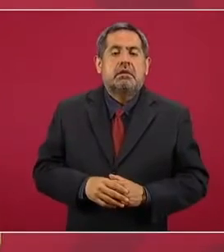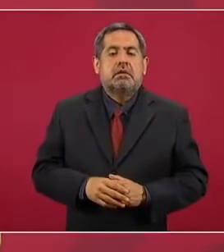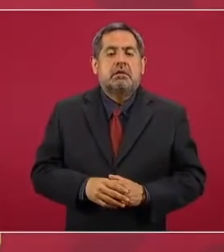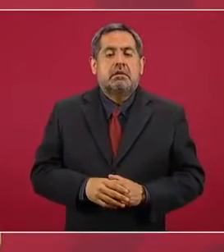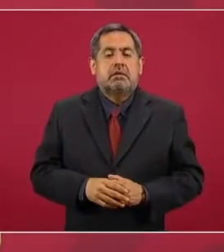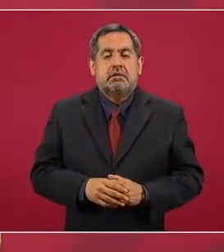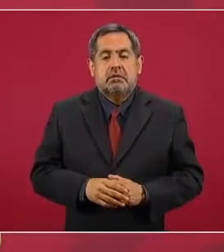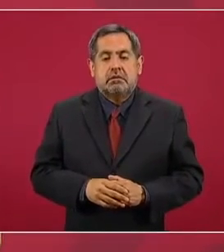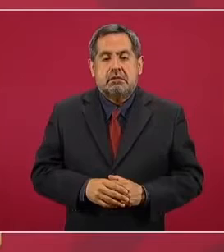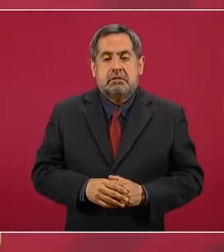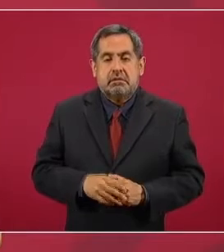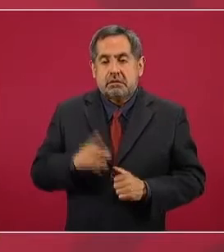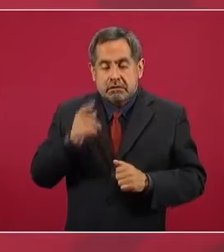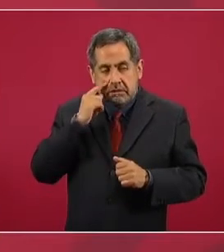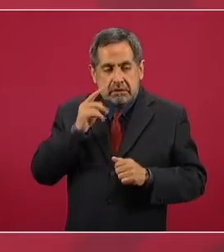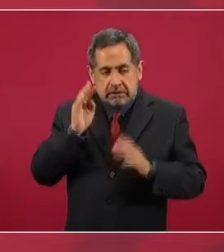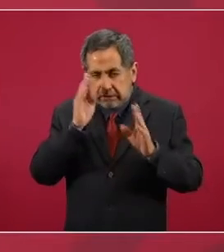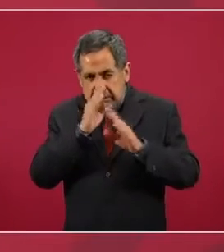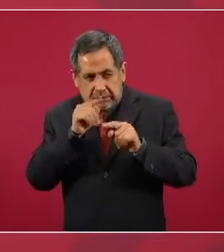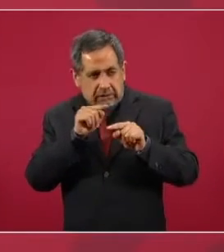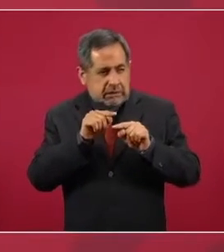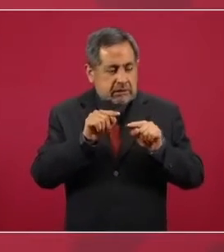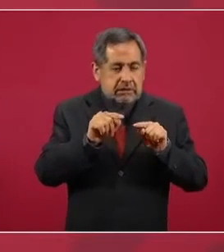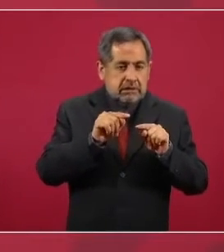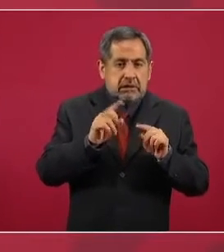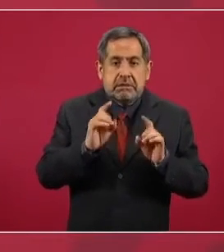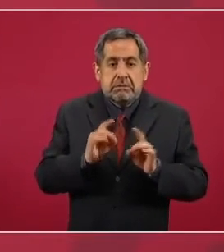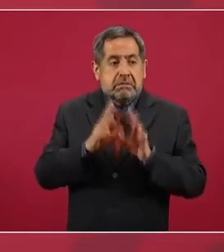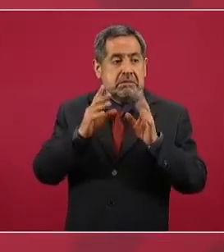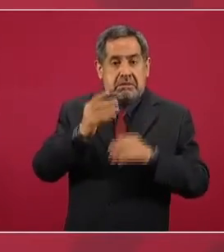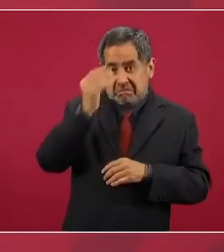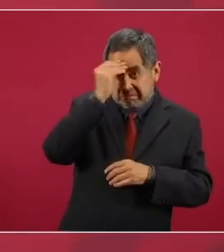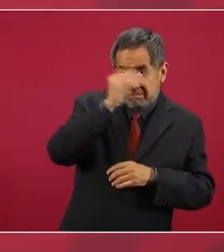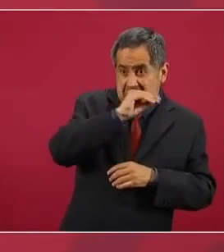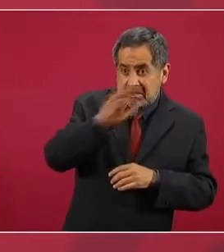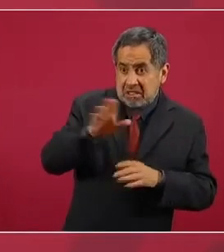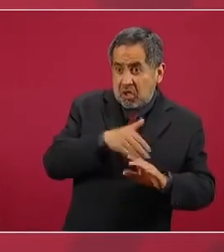se previene de atentados,